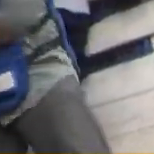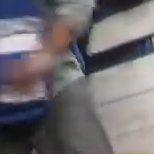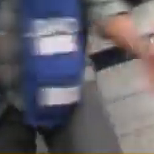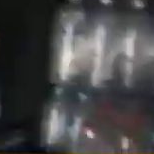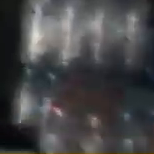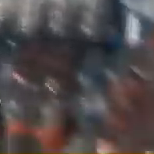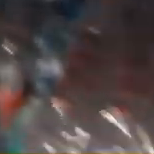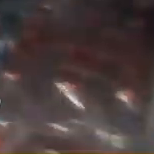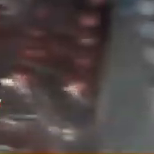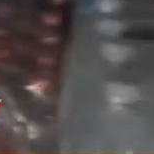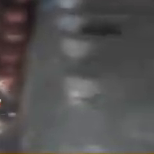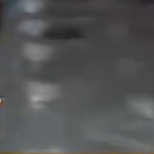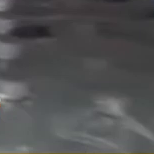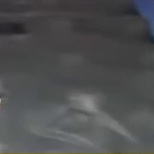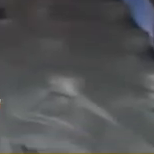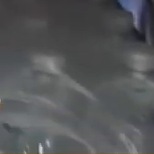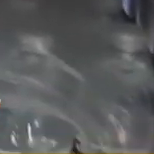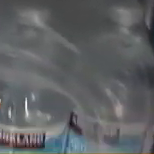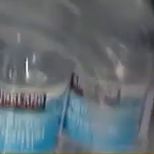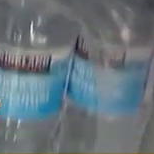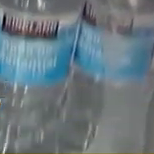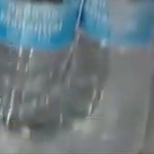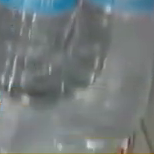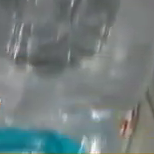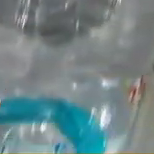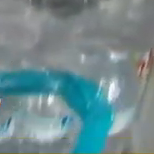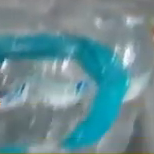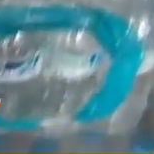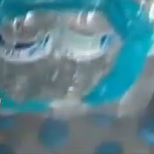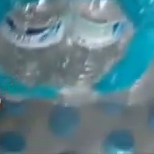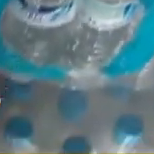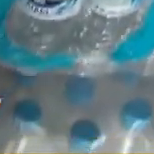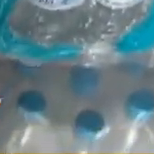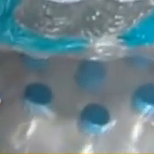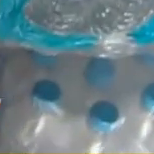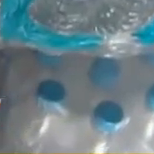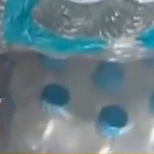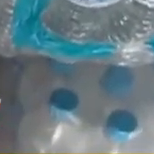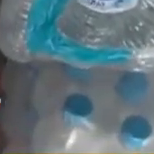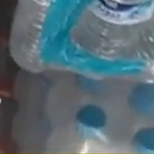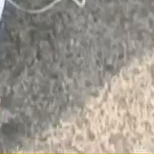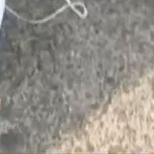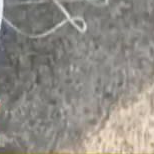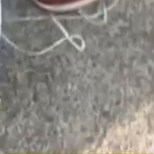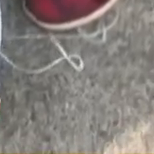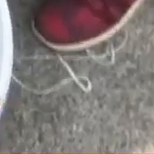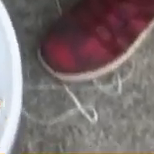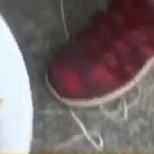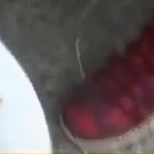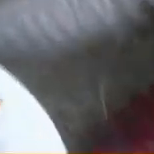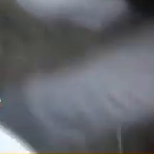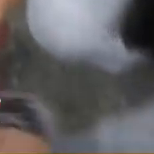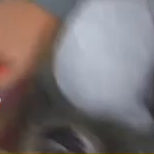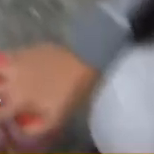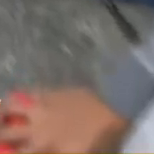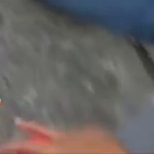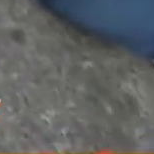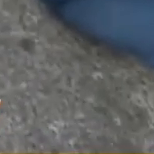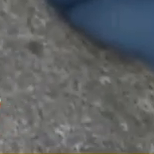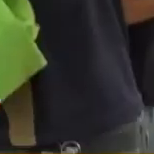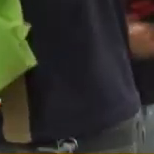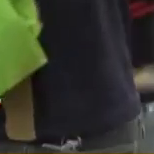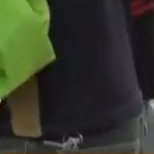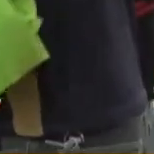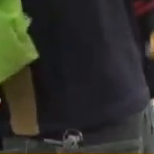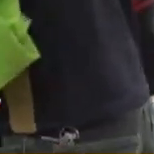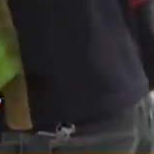Estadio Olímpico Universitario. En un comunicado, la UNAM dio a conocer que durante la noche un grupo de personas se sumó a las labores de